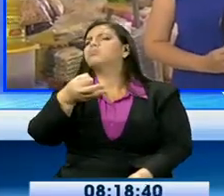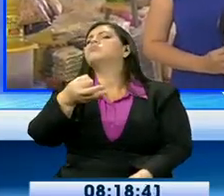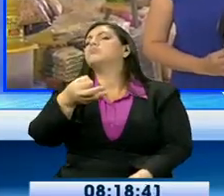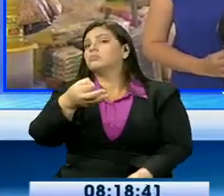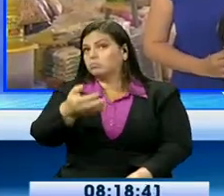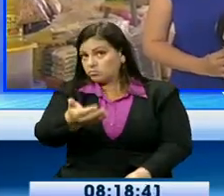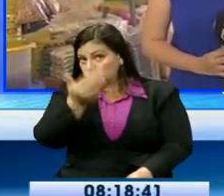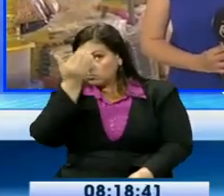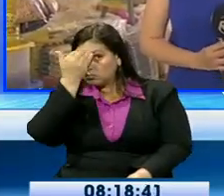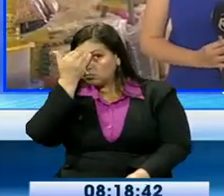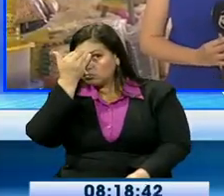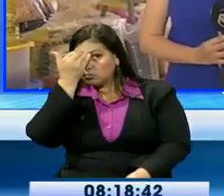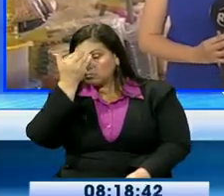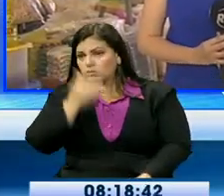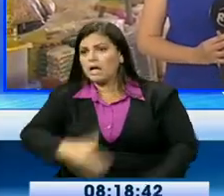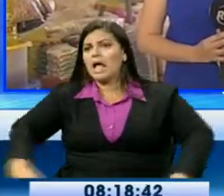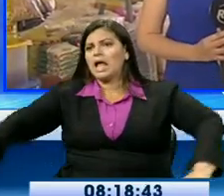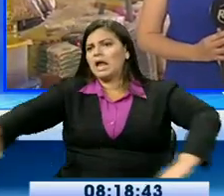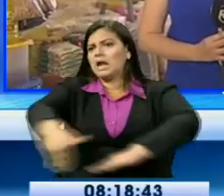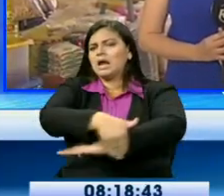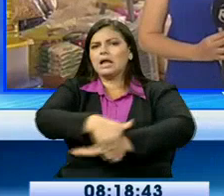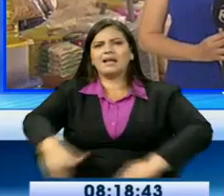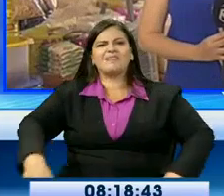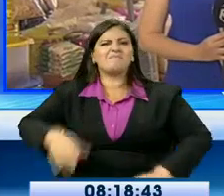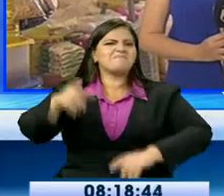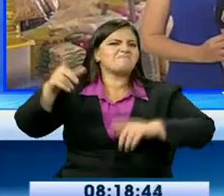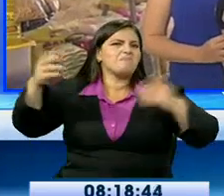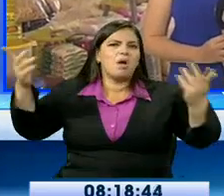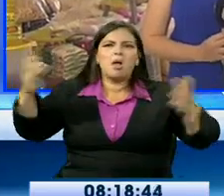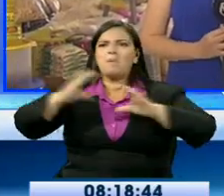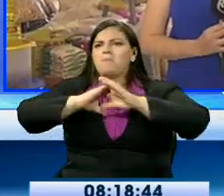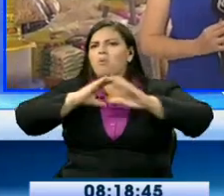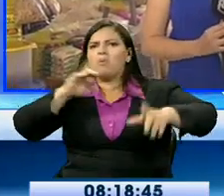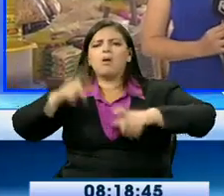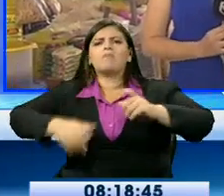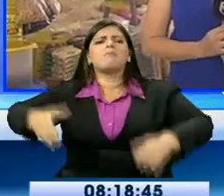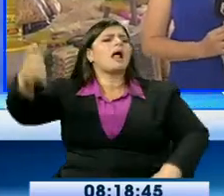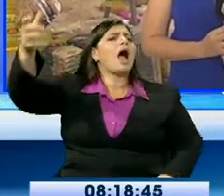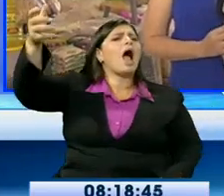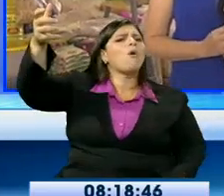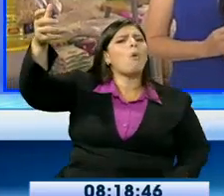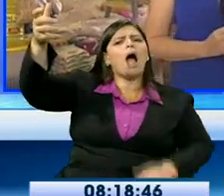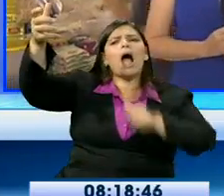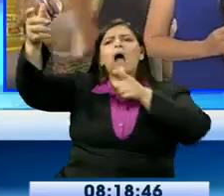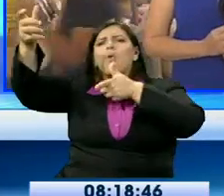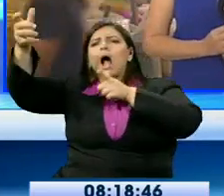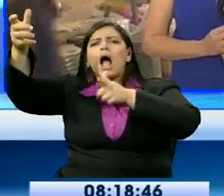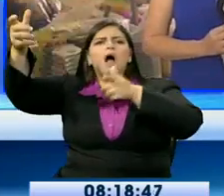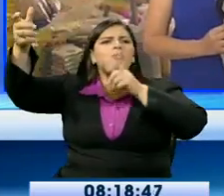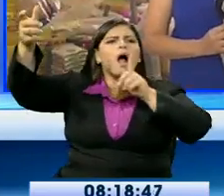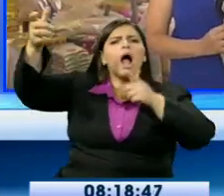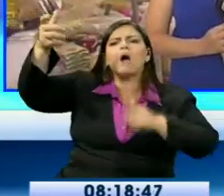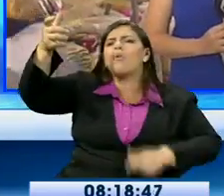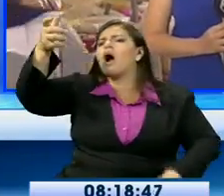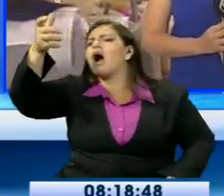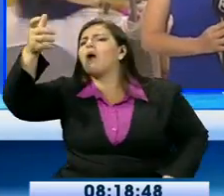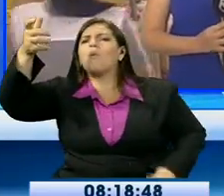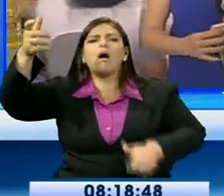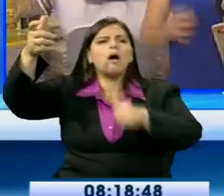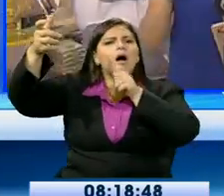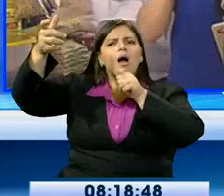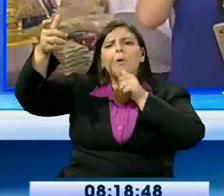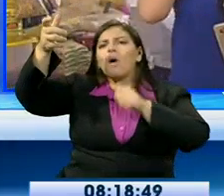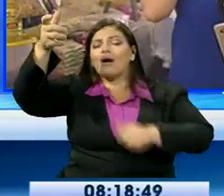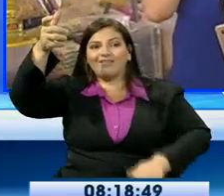Solo como en la calle, sobre todo en la calle, la que le venden en el bus. He escuchado muchas personas que se han enfermado al beber ese. ¿Sabe qué agua le